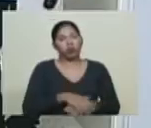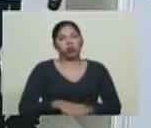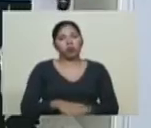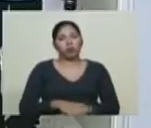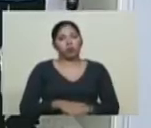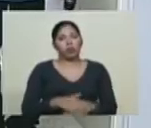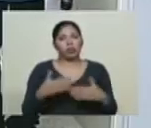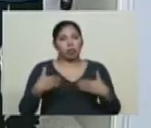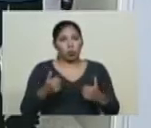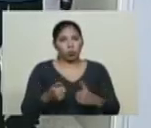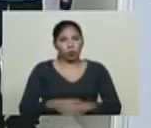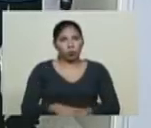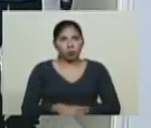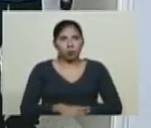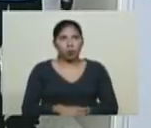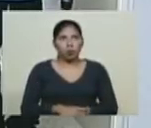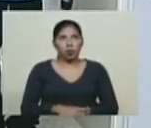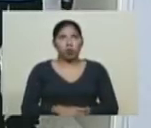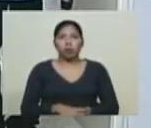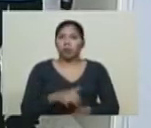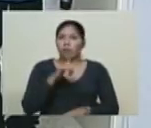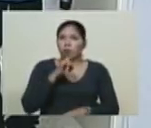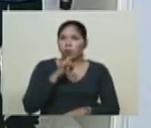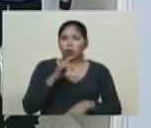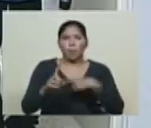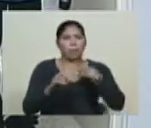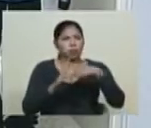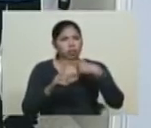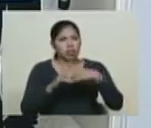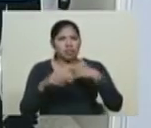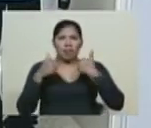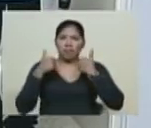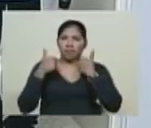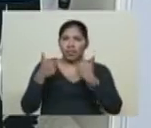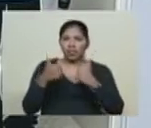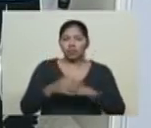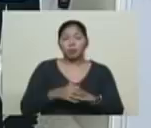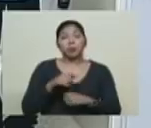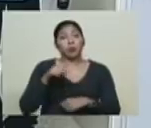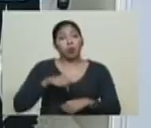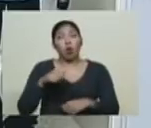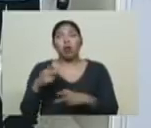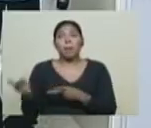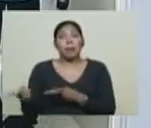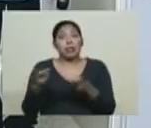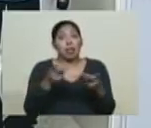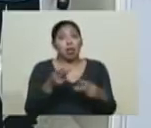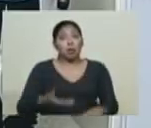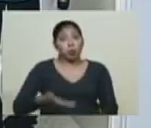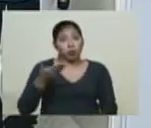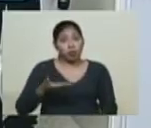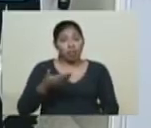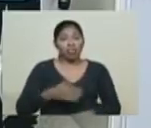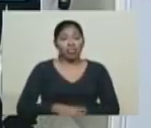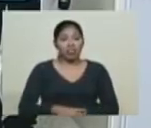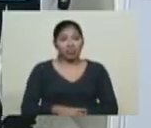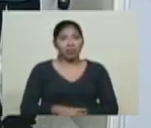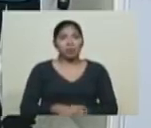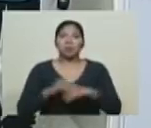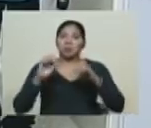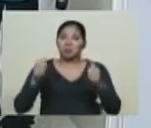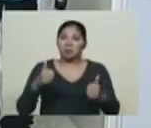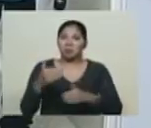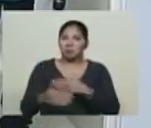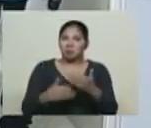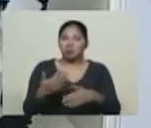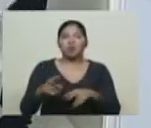noticias, inauguraciones. Salud para el pueblo. Tenemos importantes invitados. Así que esta jornada de trabajo arranca con